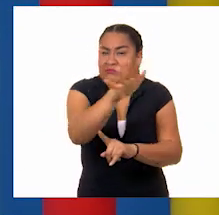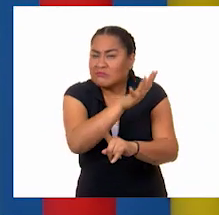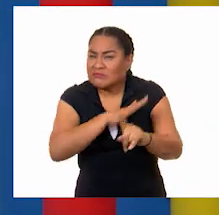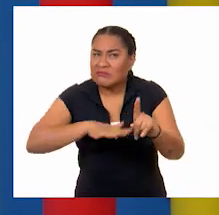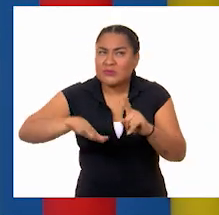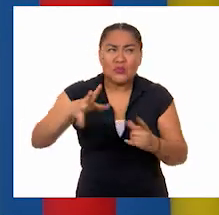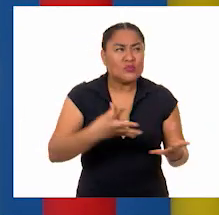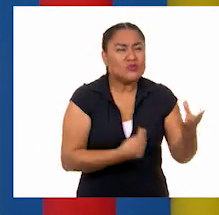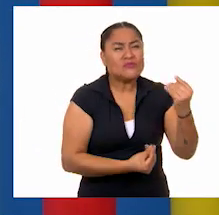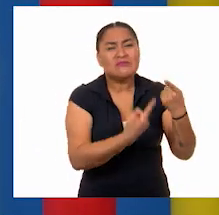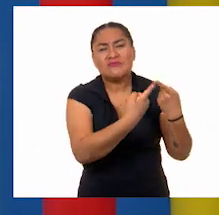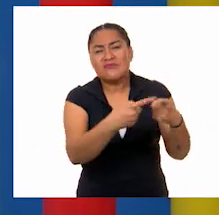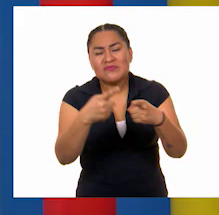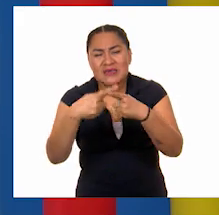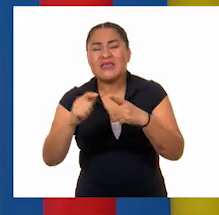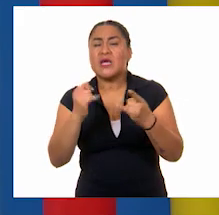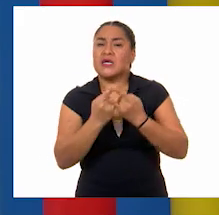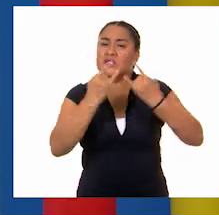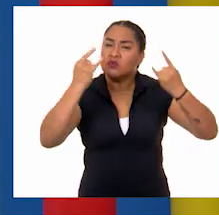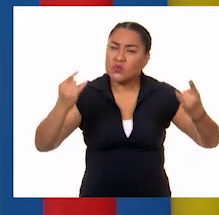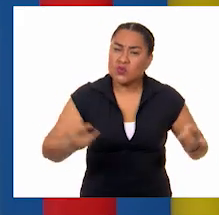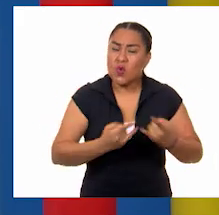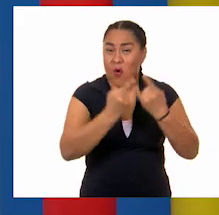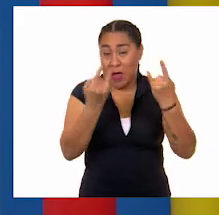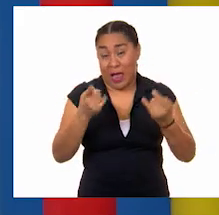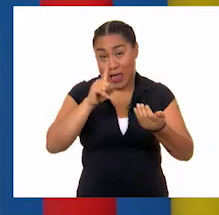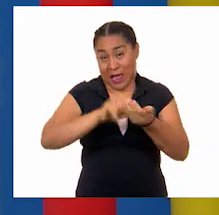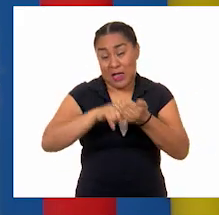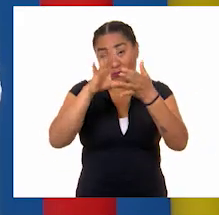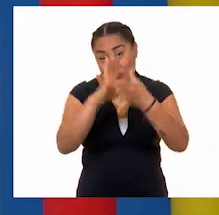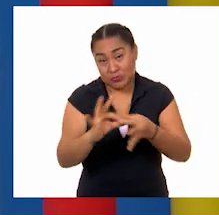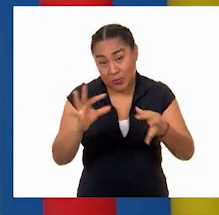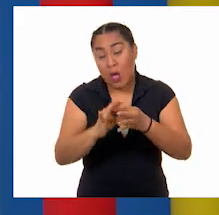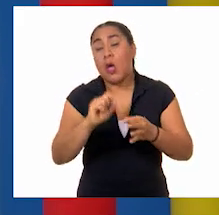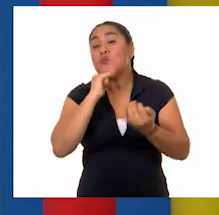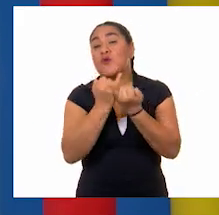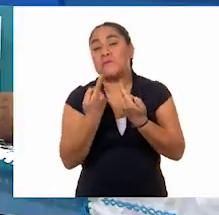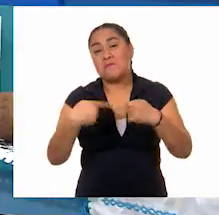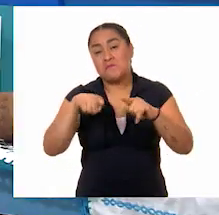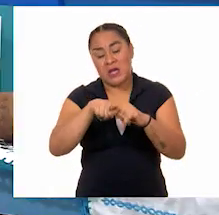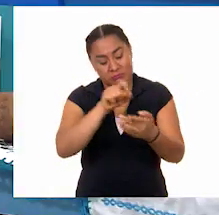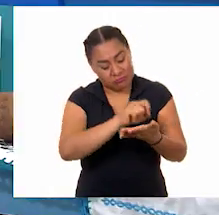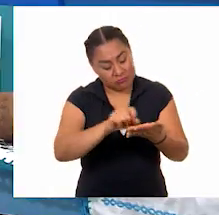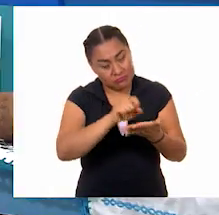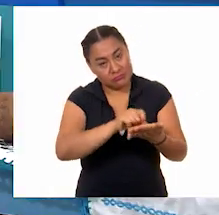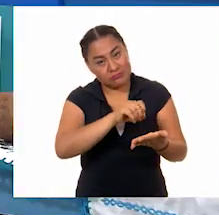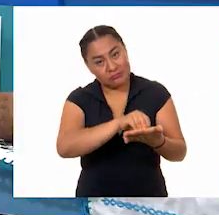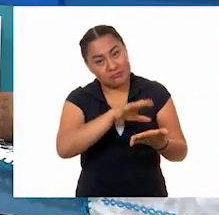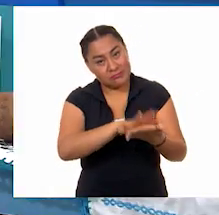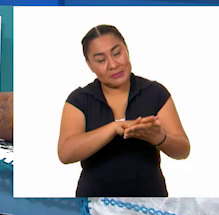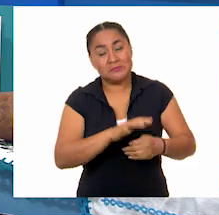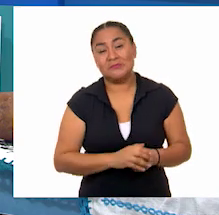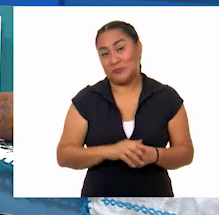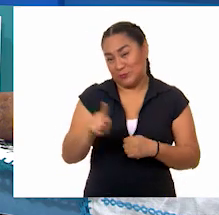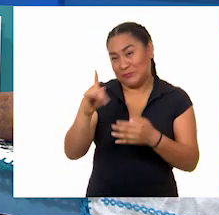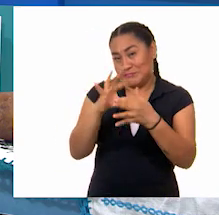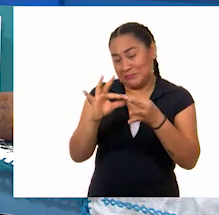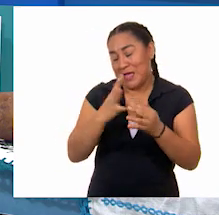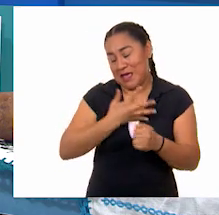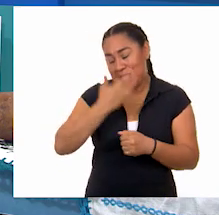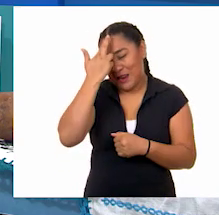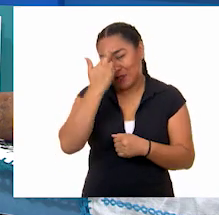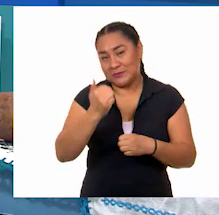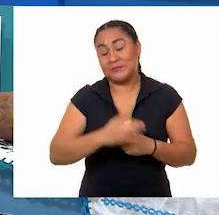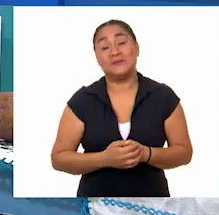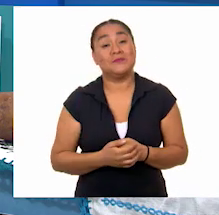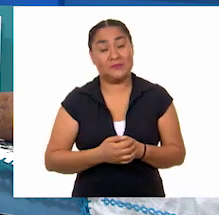manifiesta tanto en las historias no escritas como en los textos escritos. Muy acertado tu comentario, Joaquín. Gracias, maestro.